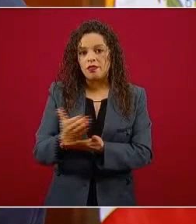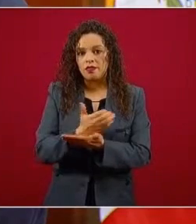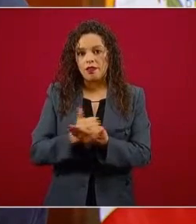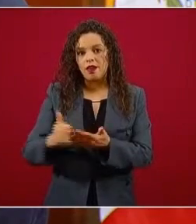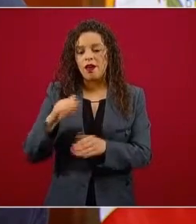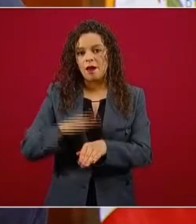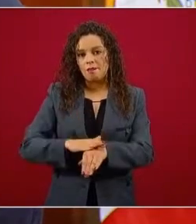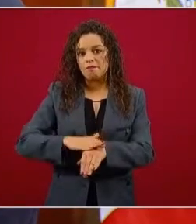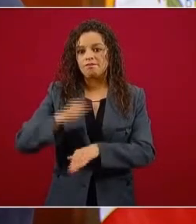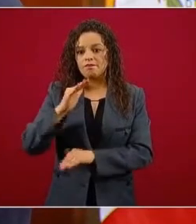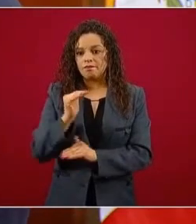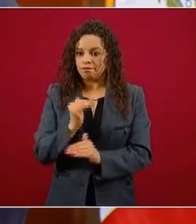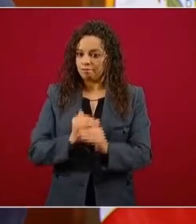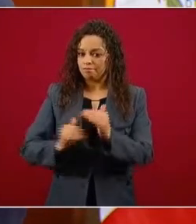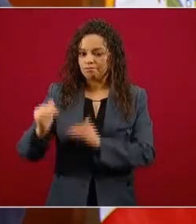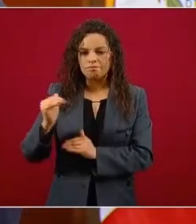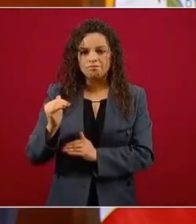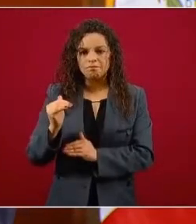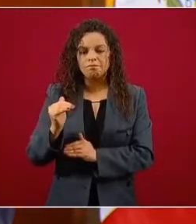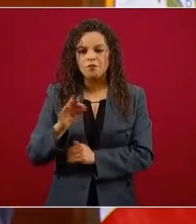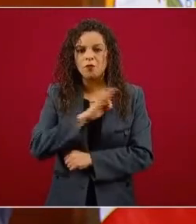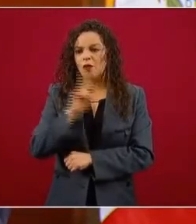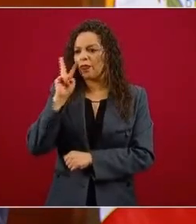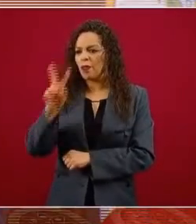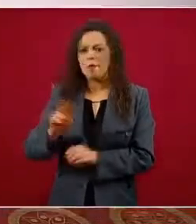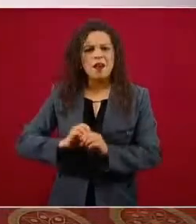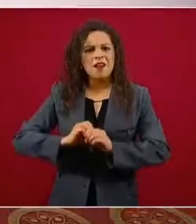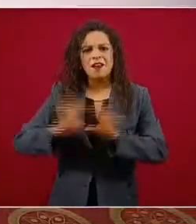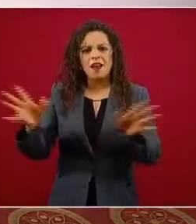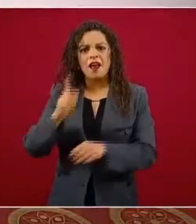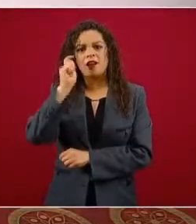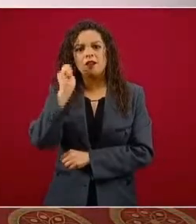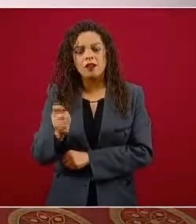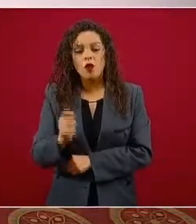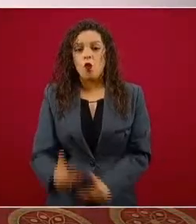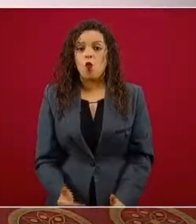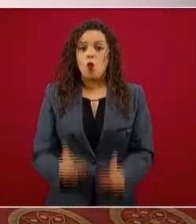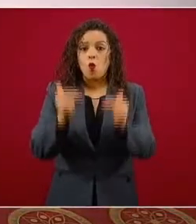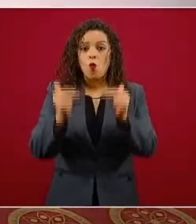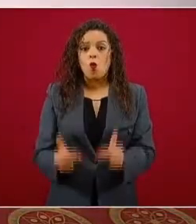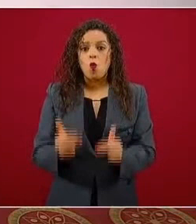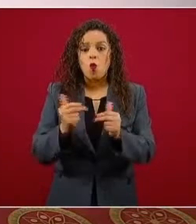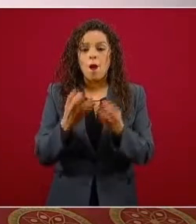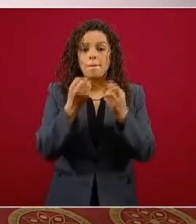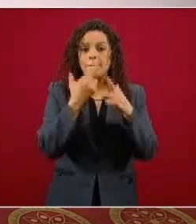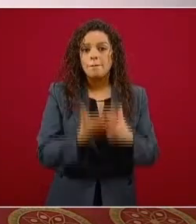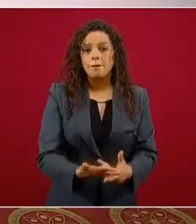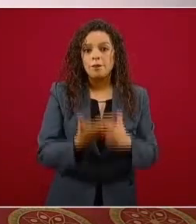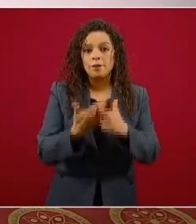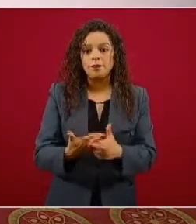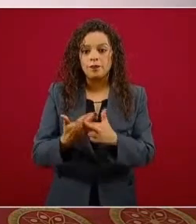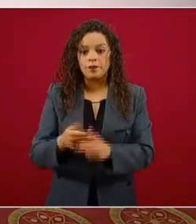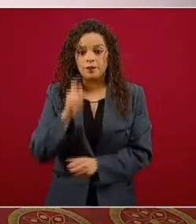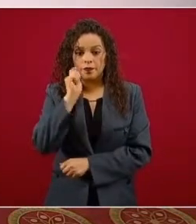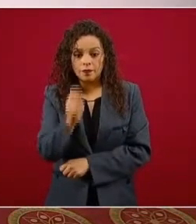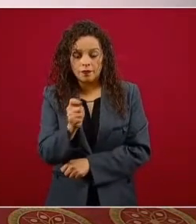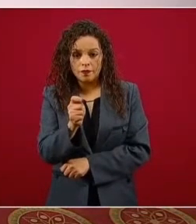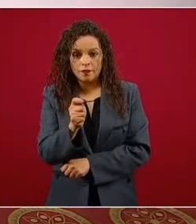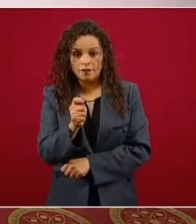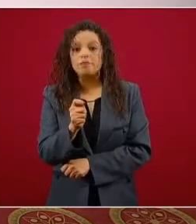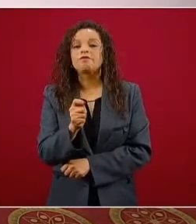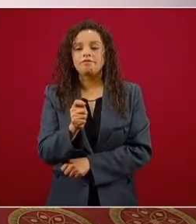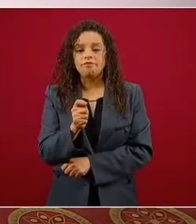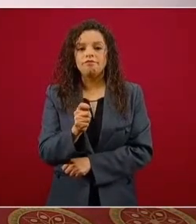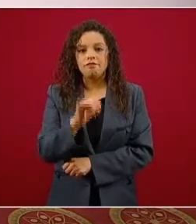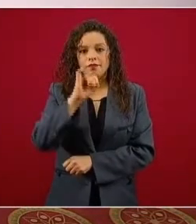país, destaca el enorme campo de negocios que abre la ratificación